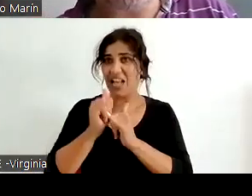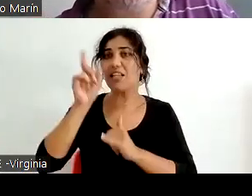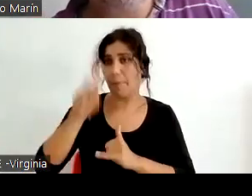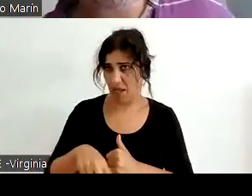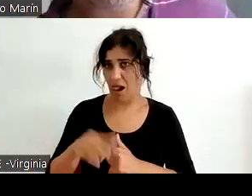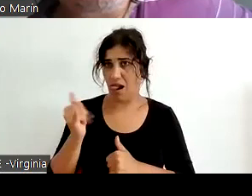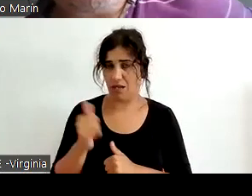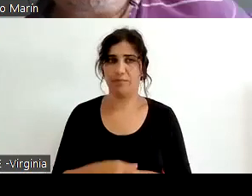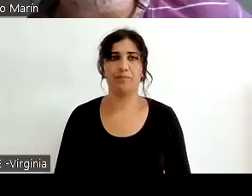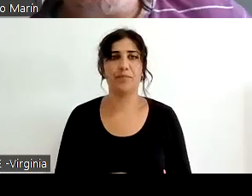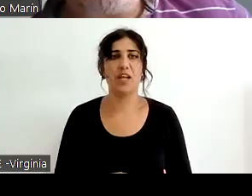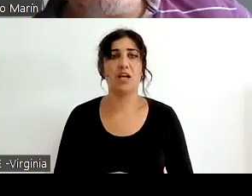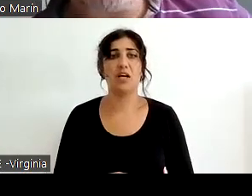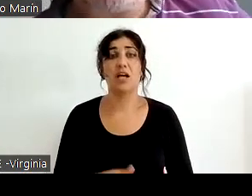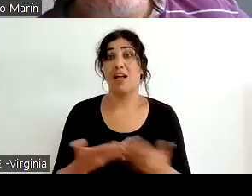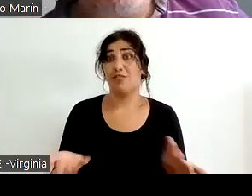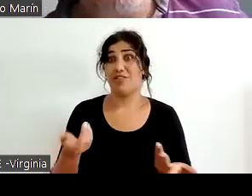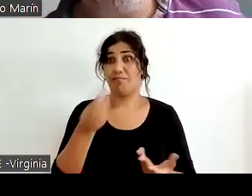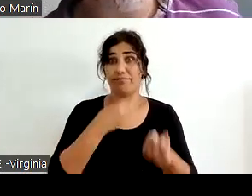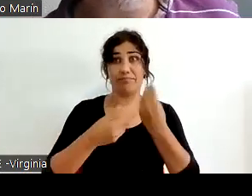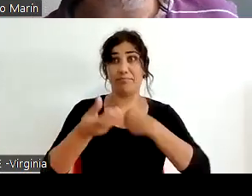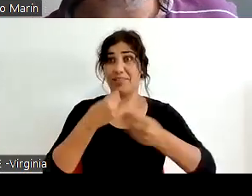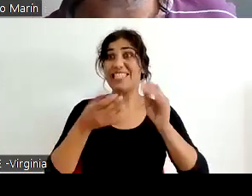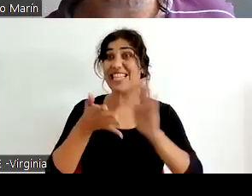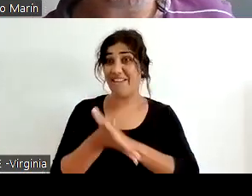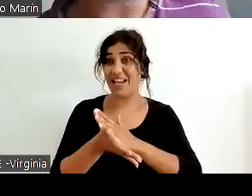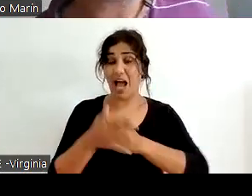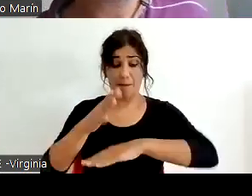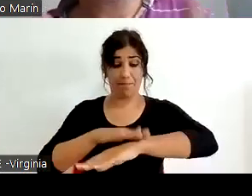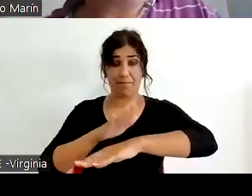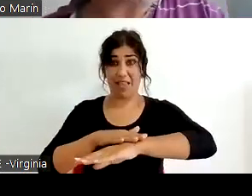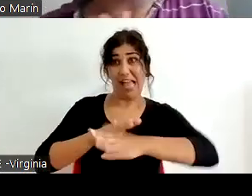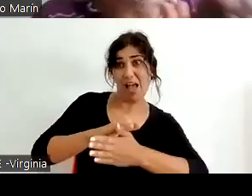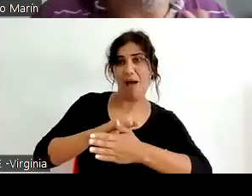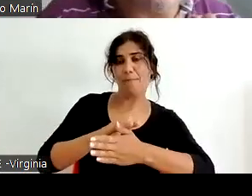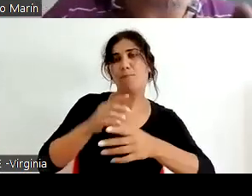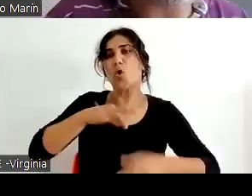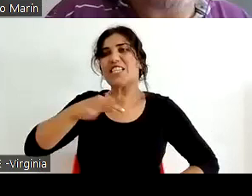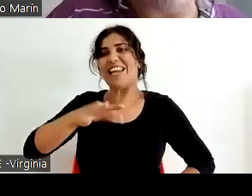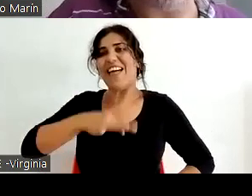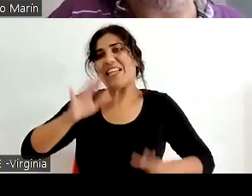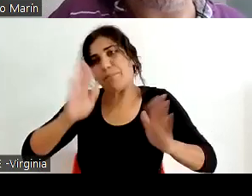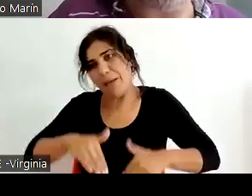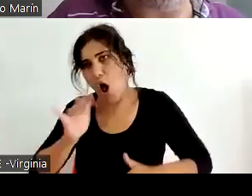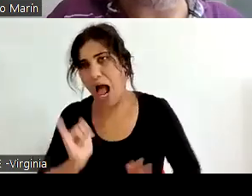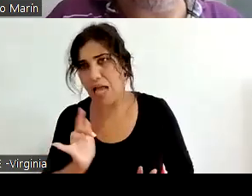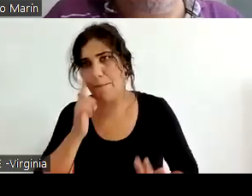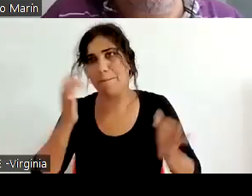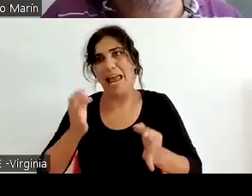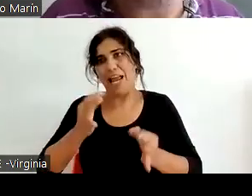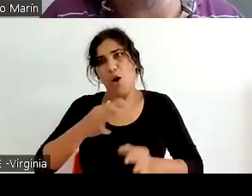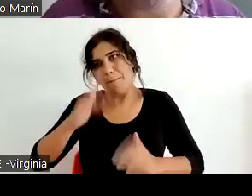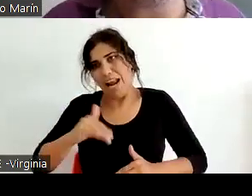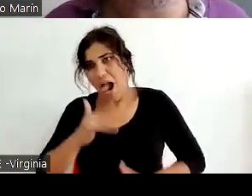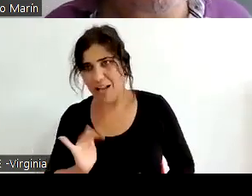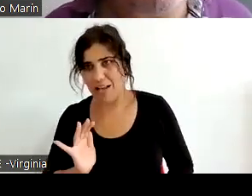componentes hace que la susceptibilidad a padecer un esguince sea menor. Pero imaginemos que ya hemos tenido un esguince.